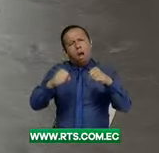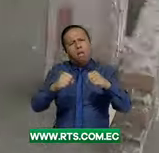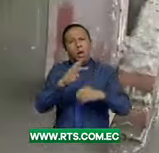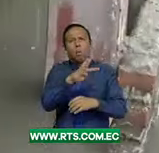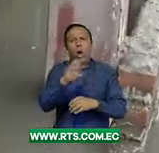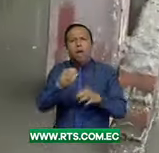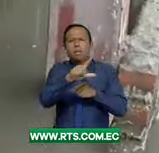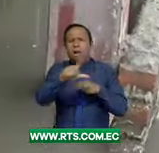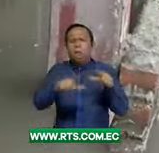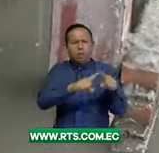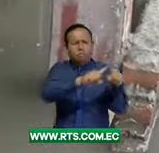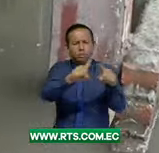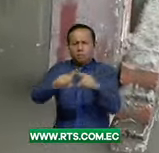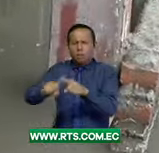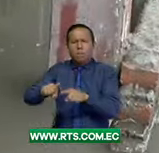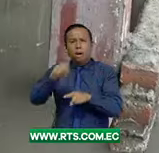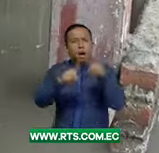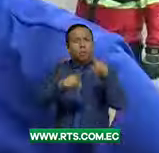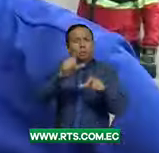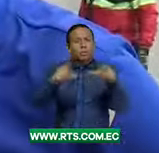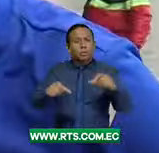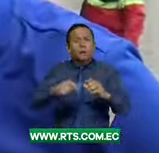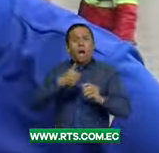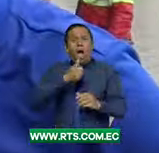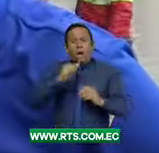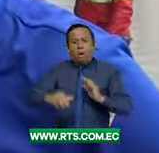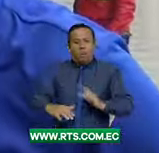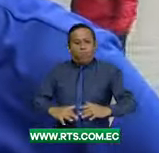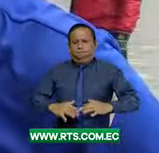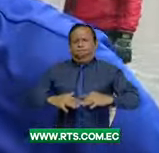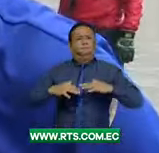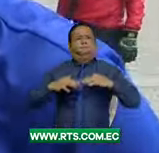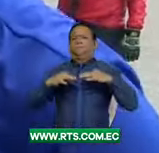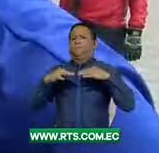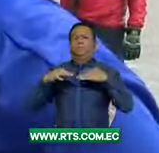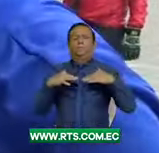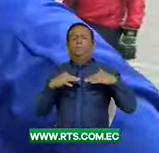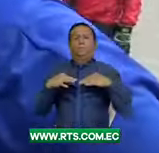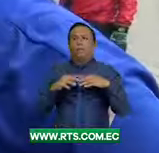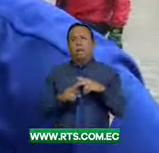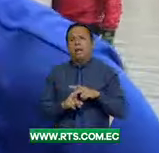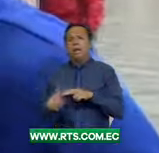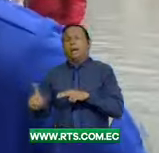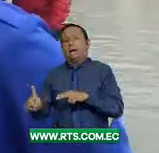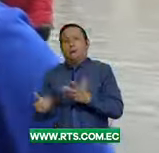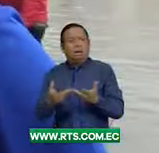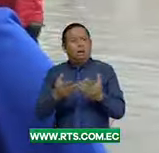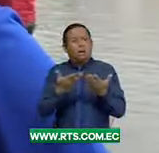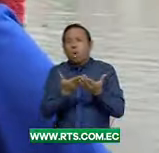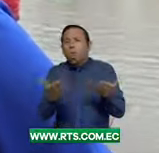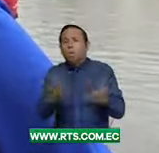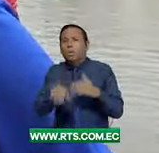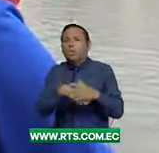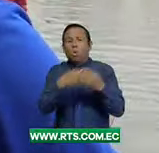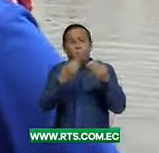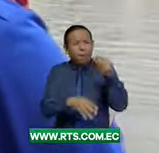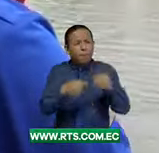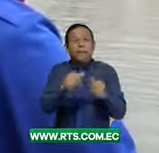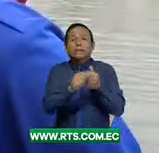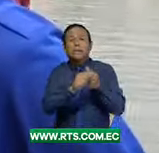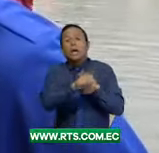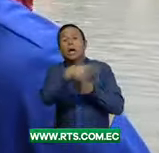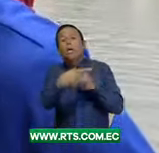zonas los afectados salieron con el agua al pecho. A todos los enseres se la han perdido. En la casa posterior tuvimos cerca de tener una emergencia